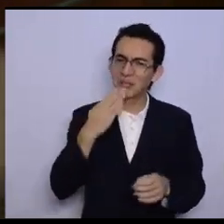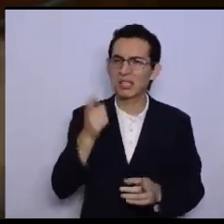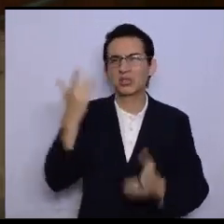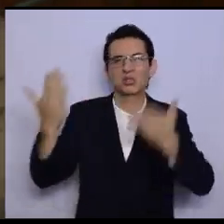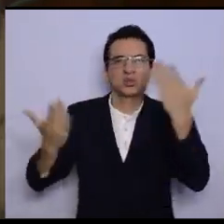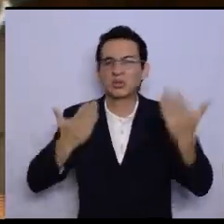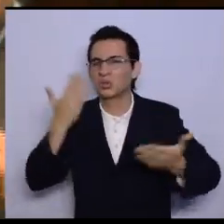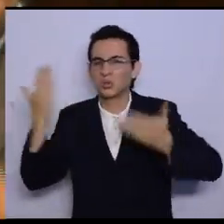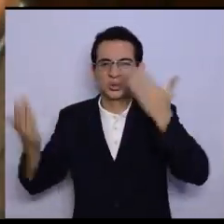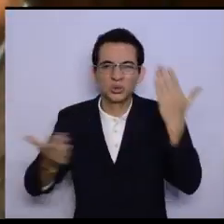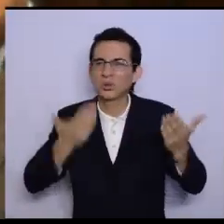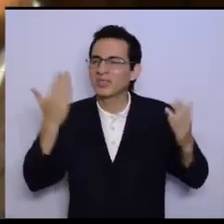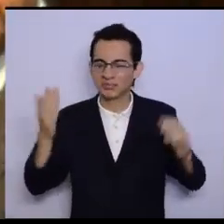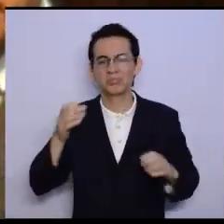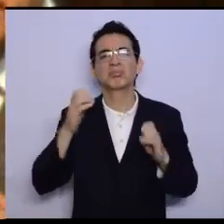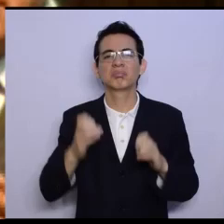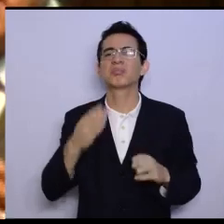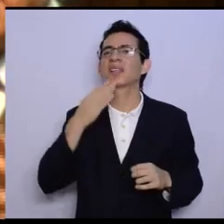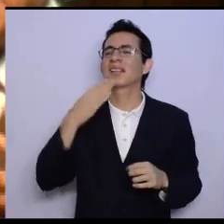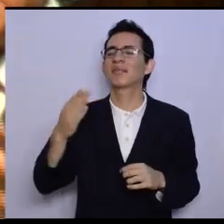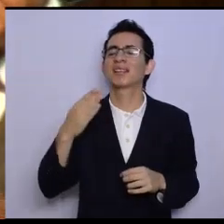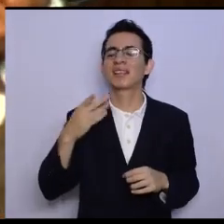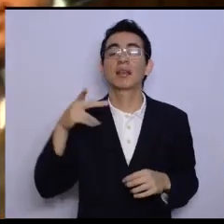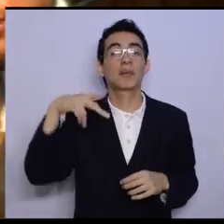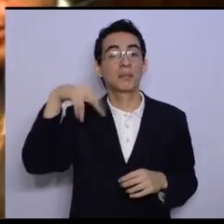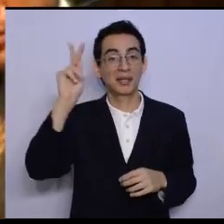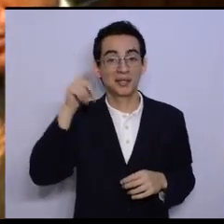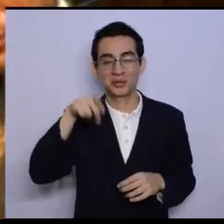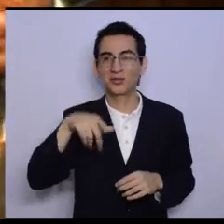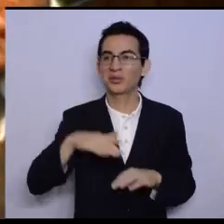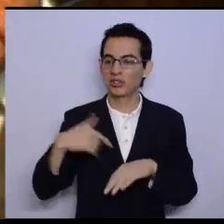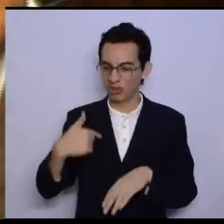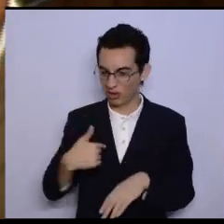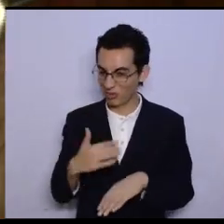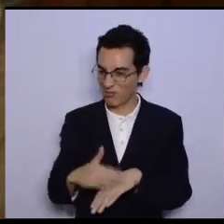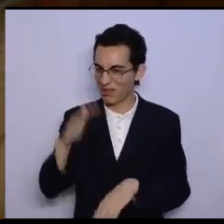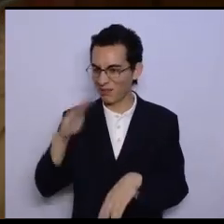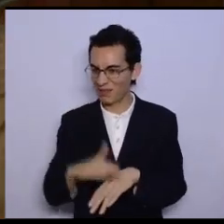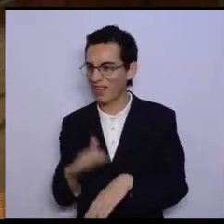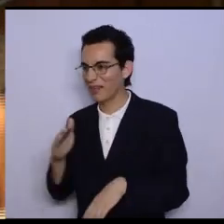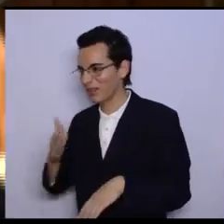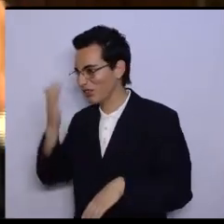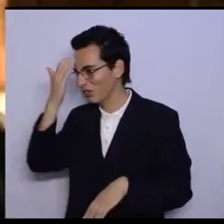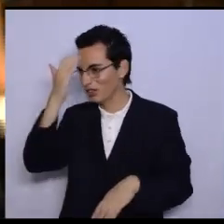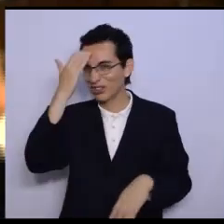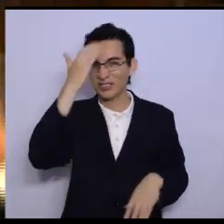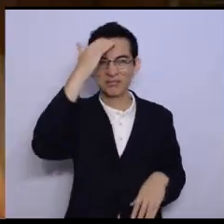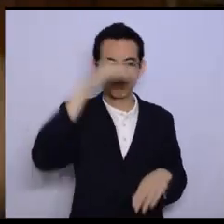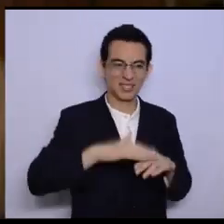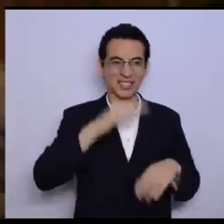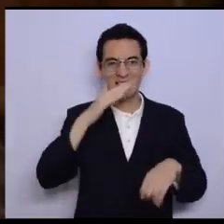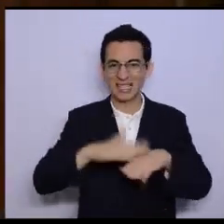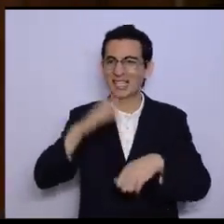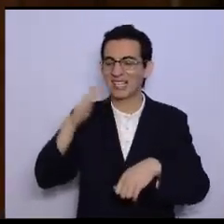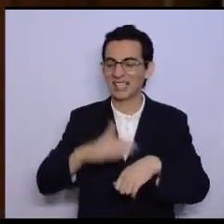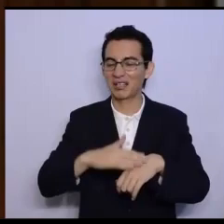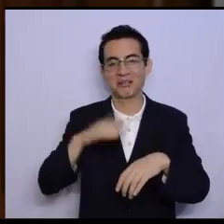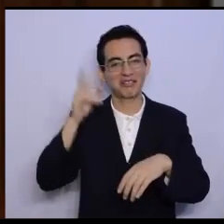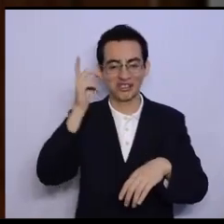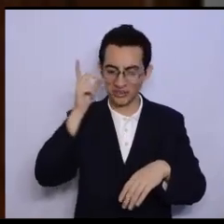Ok, a mayor revelación, aguijones, para que no se te suba.